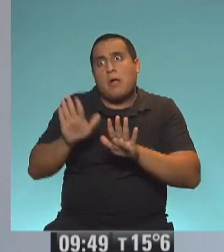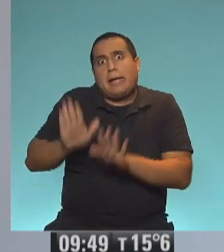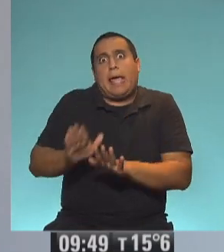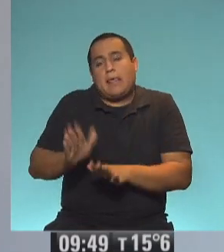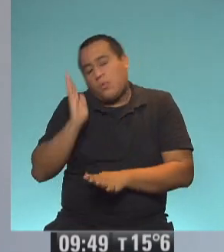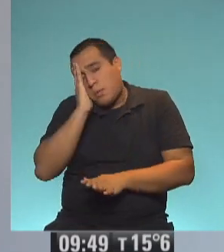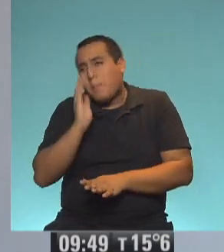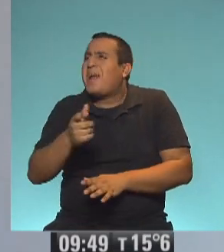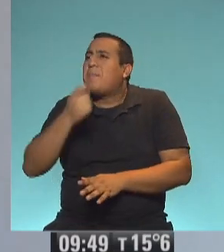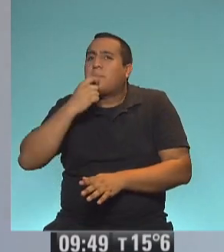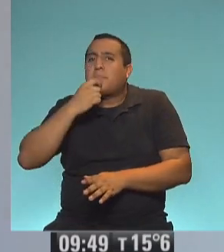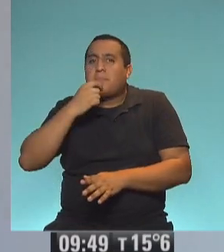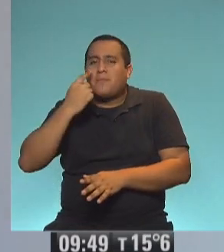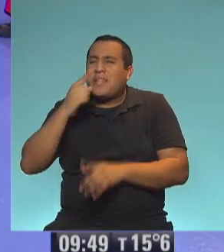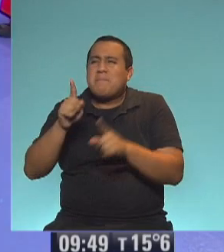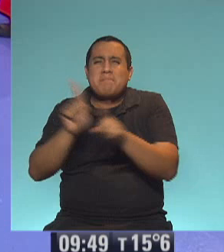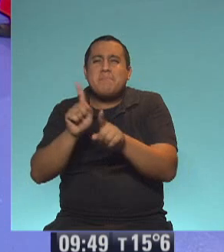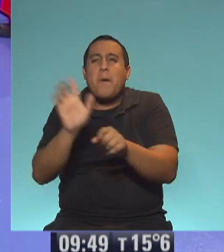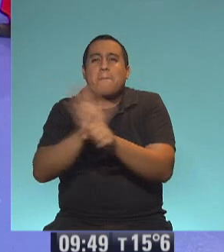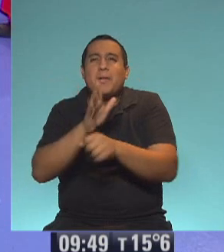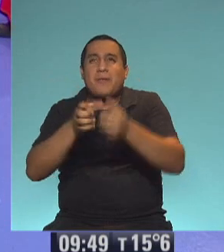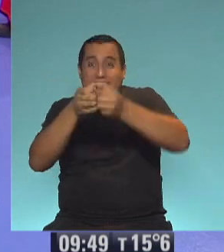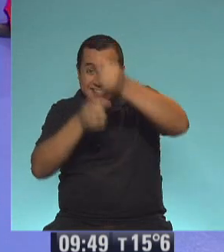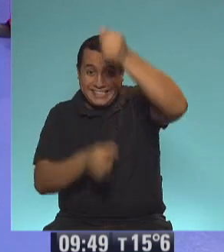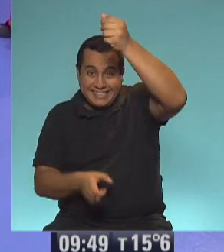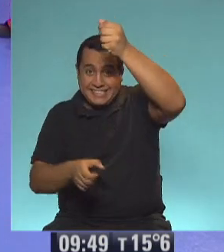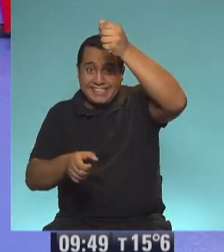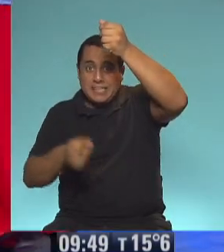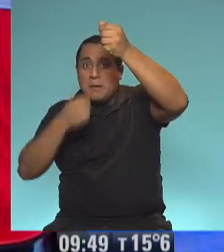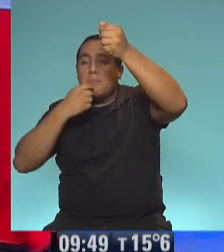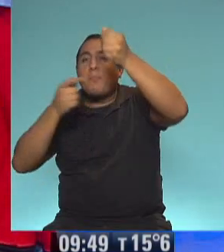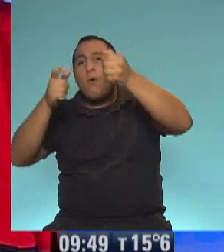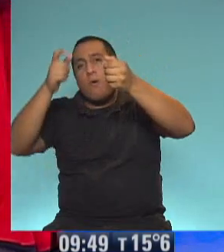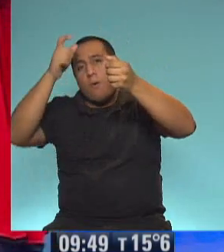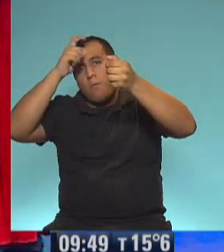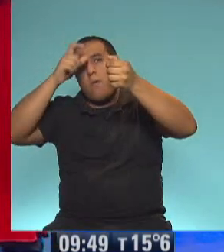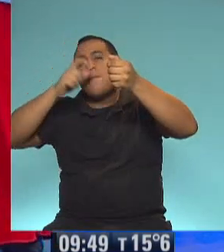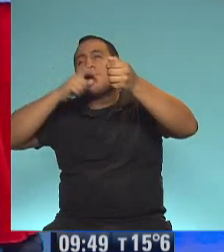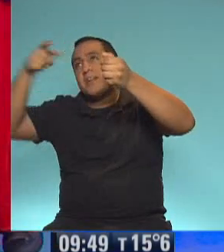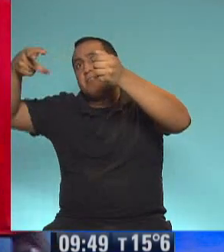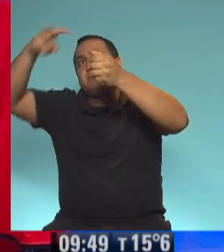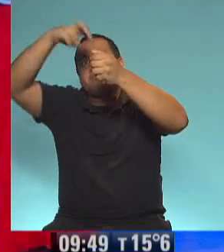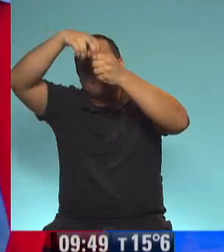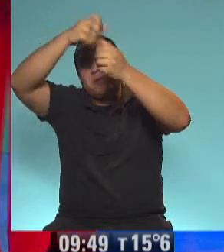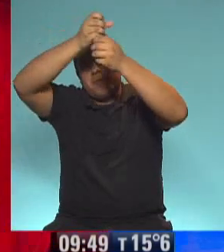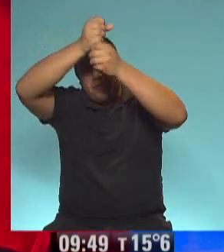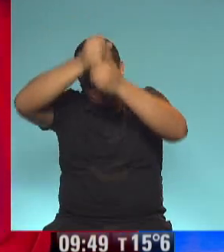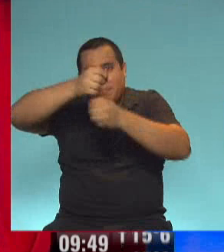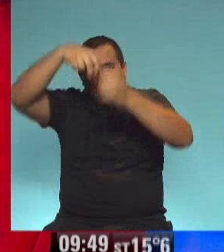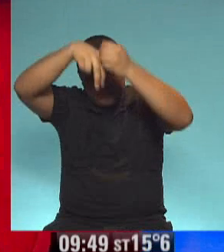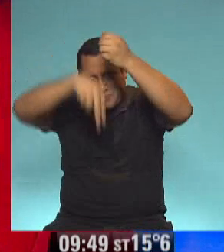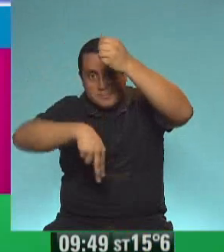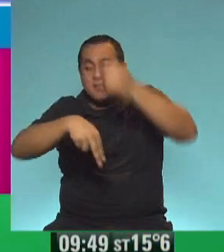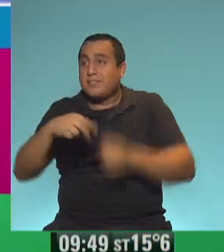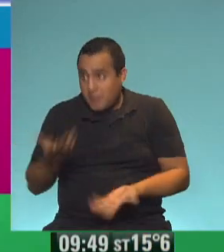¿Hay un tubo así como que yo veo en las películas así para tirarse? Y viste que el bombero hay como un tubo así, se tira y sale corriendo. ¡No hay tubo!